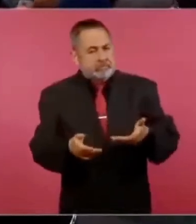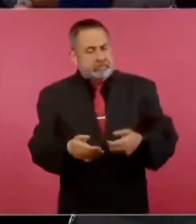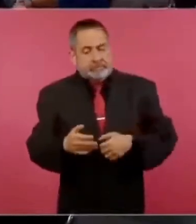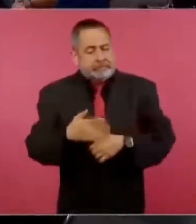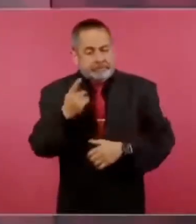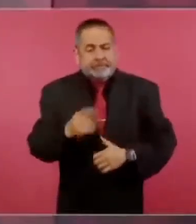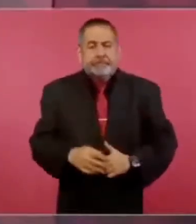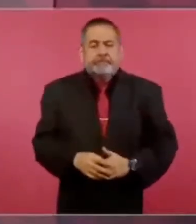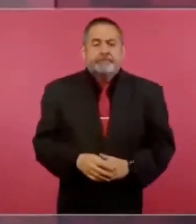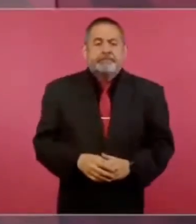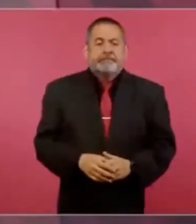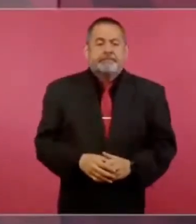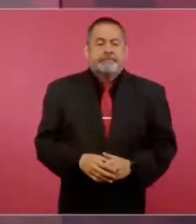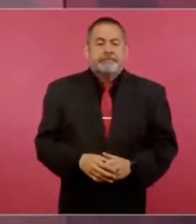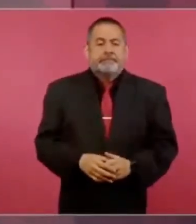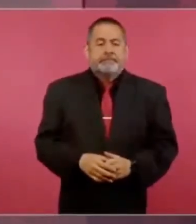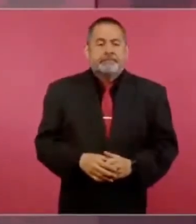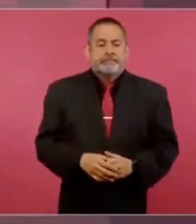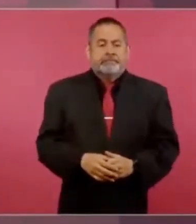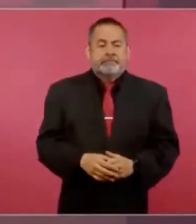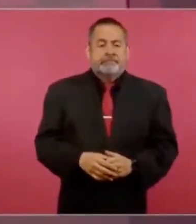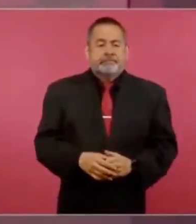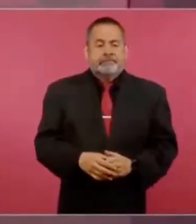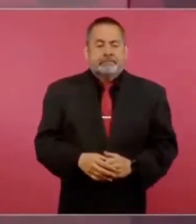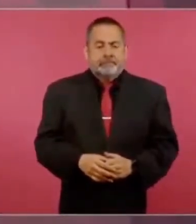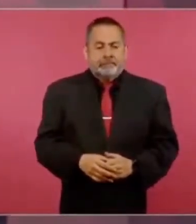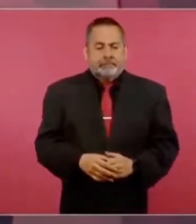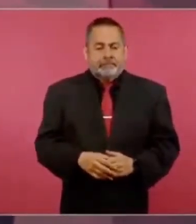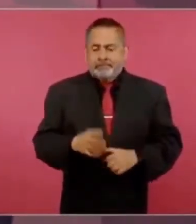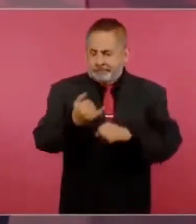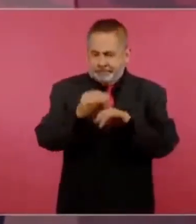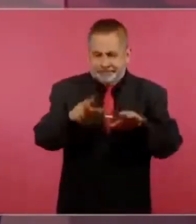porque hubo la reforma fiscal